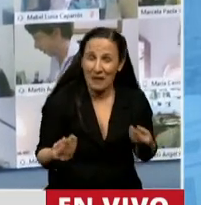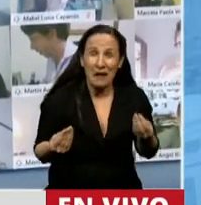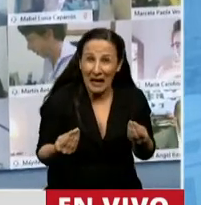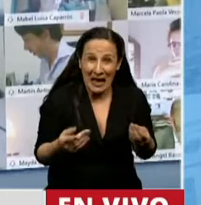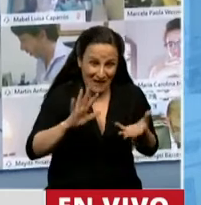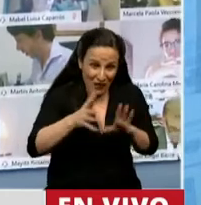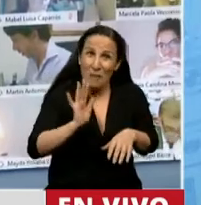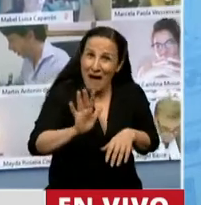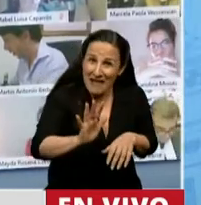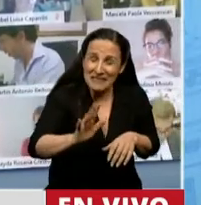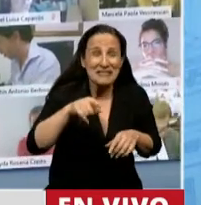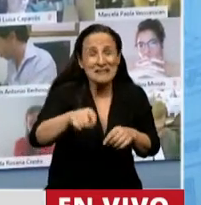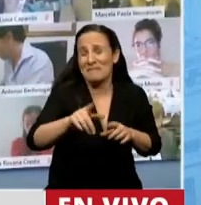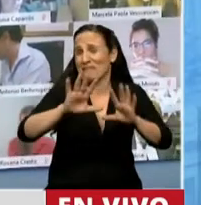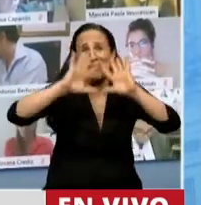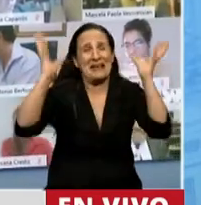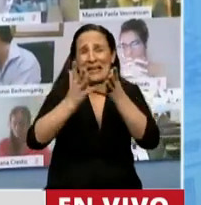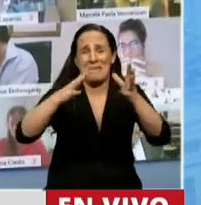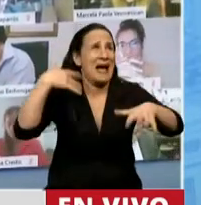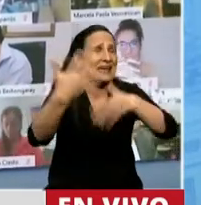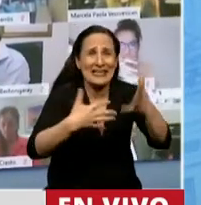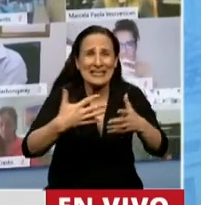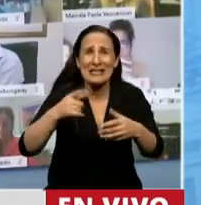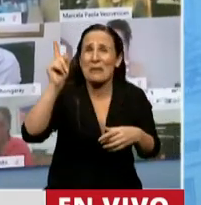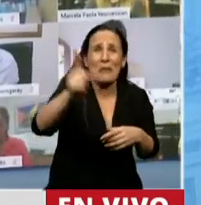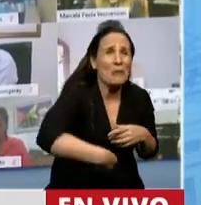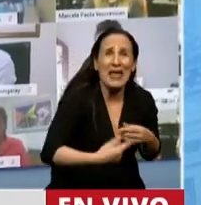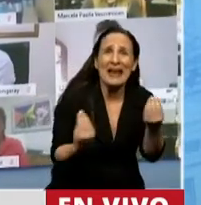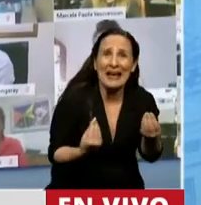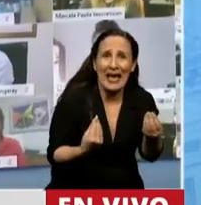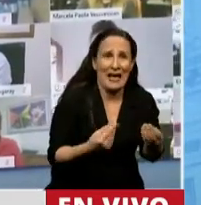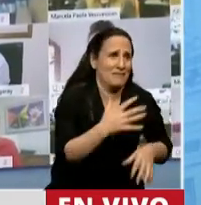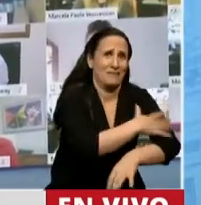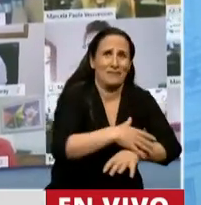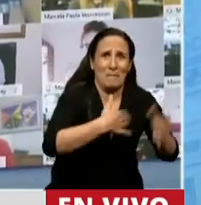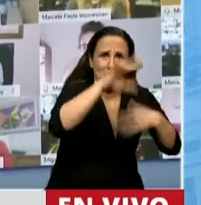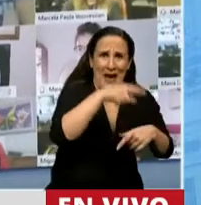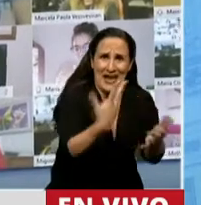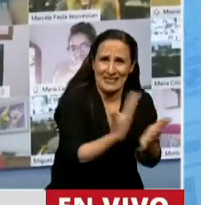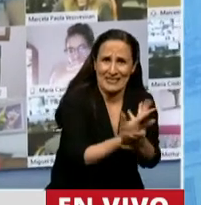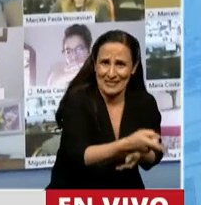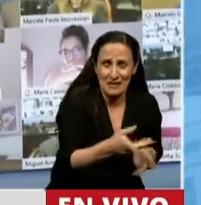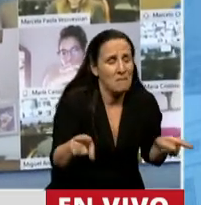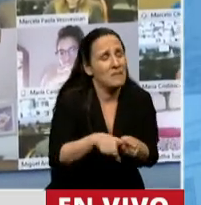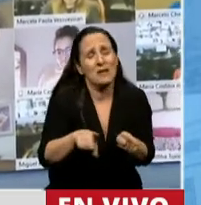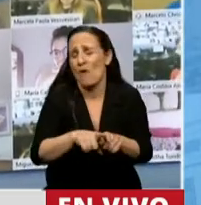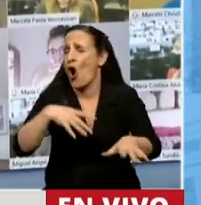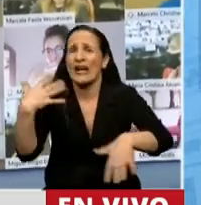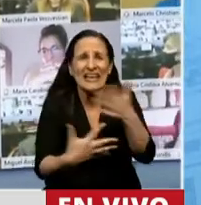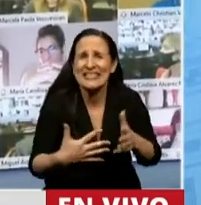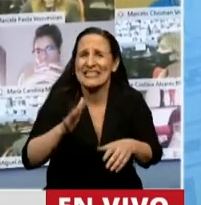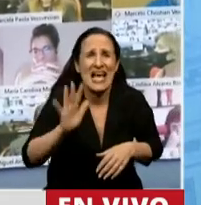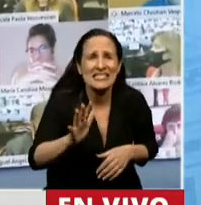a un modelo donde la crisis climática siempre repercute más en los que menos tienen. Como todas las crisis, como todas